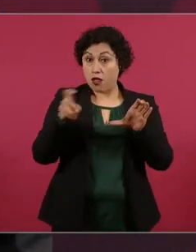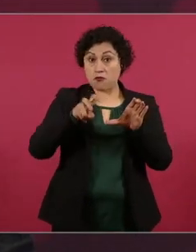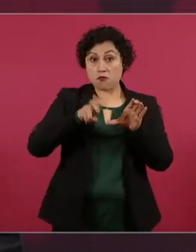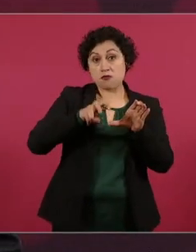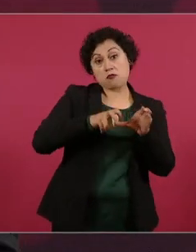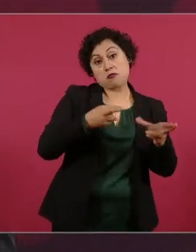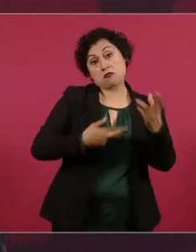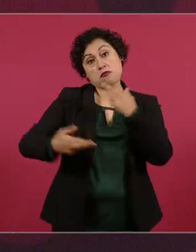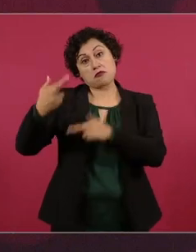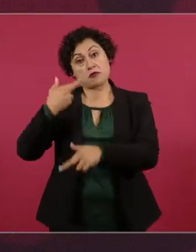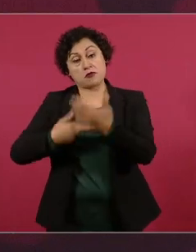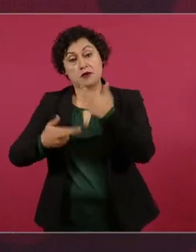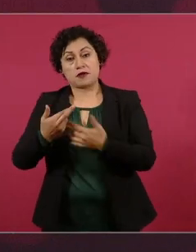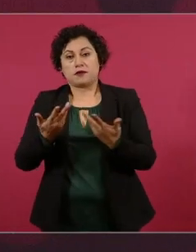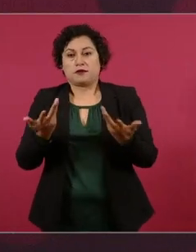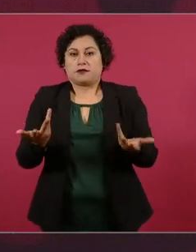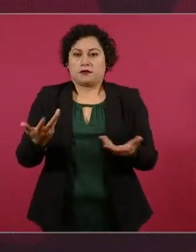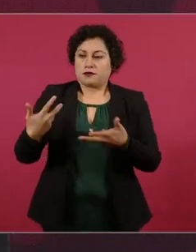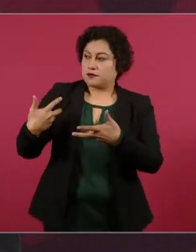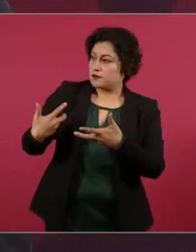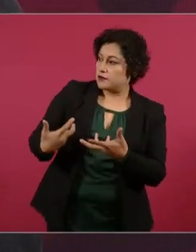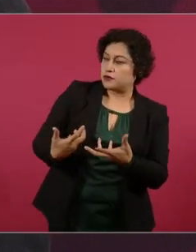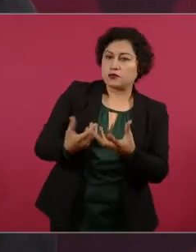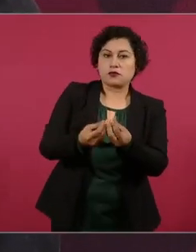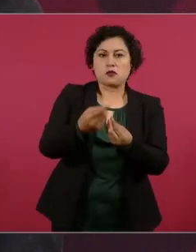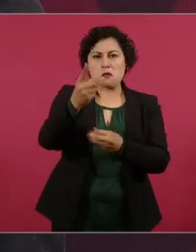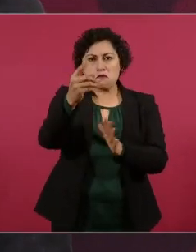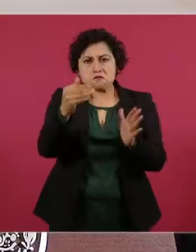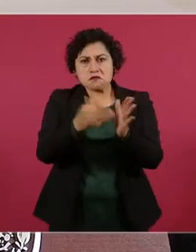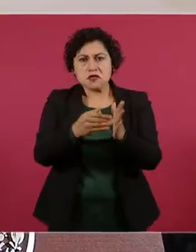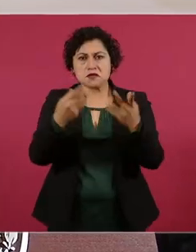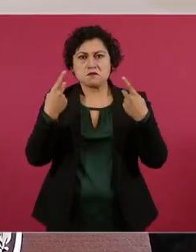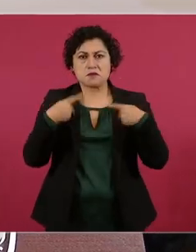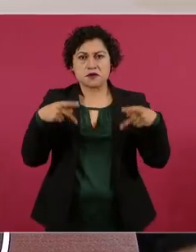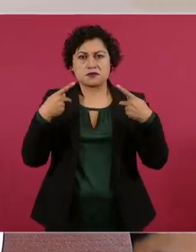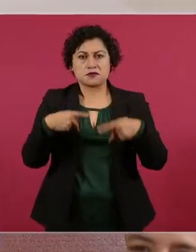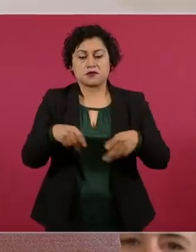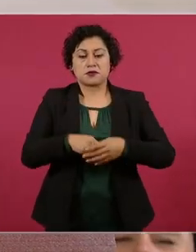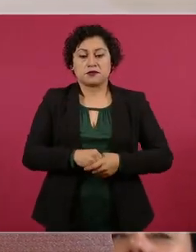1,000 y de todo,